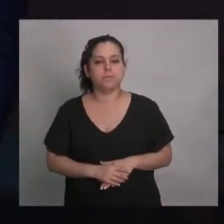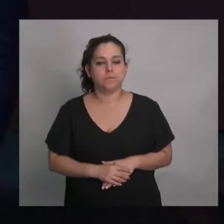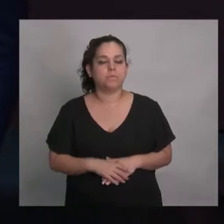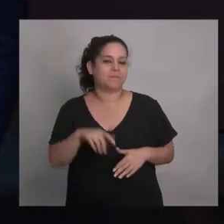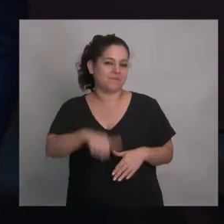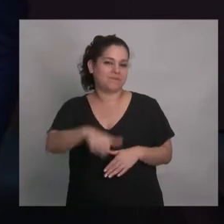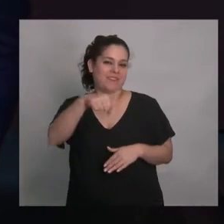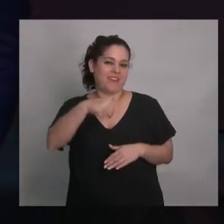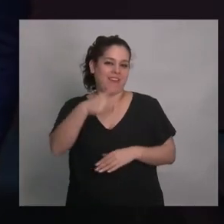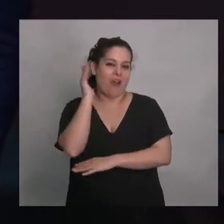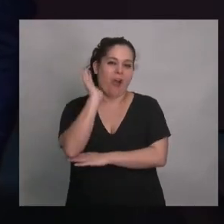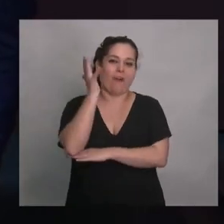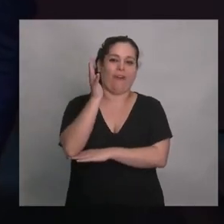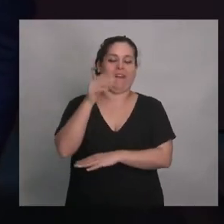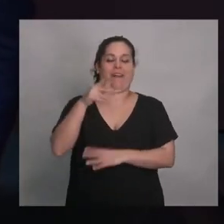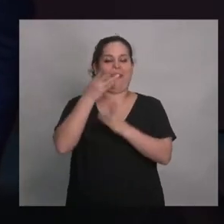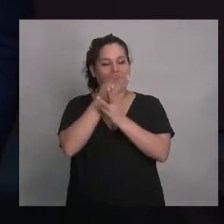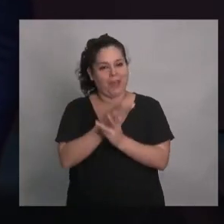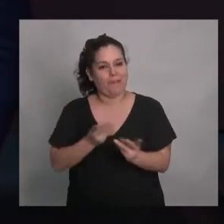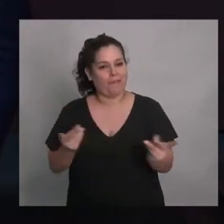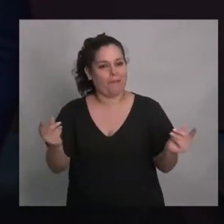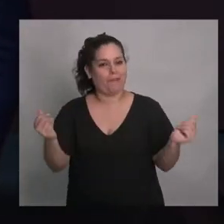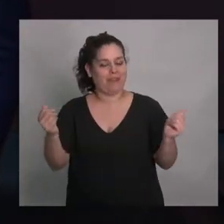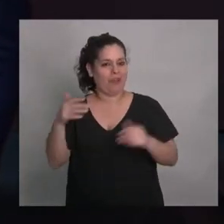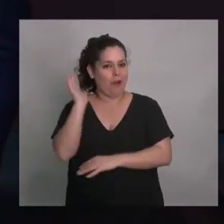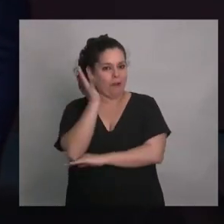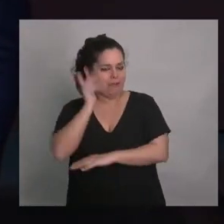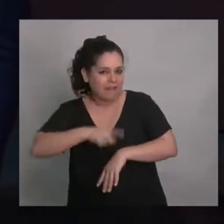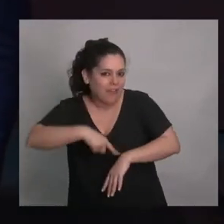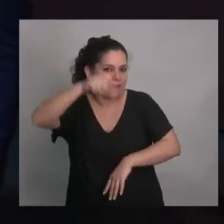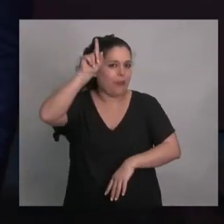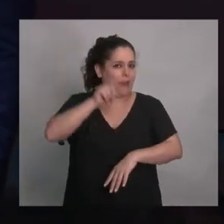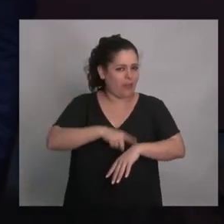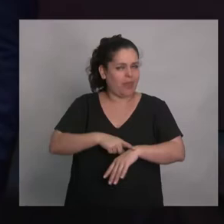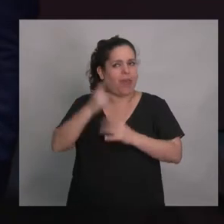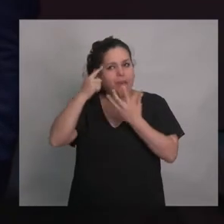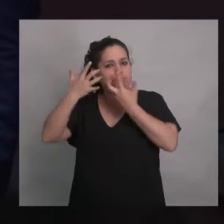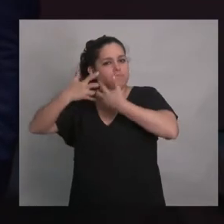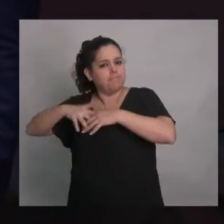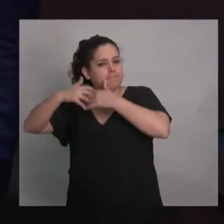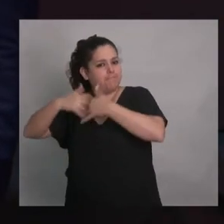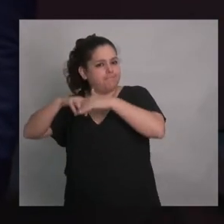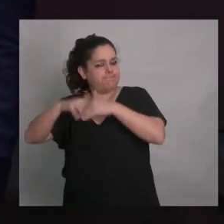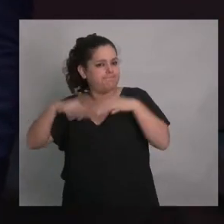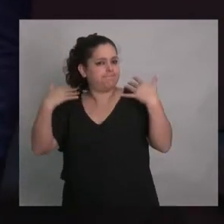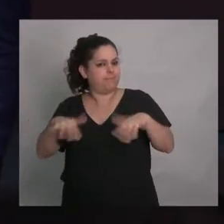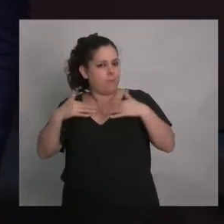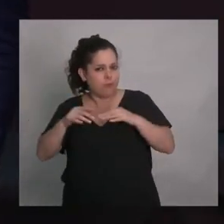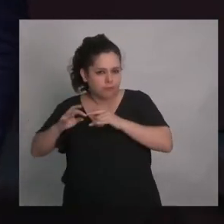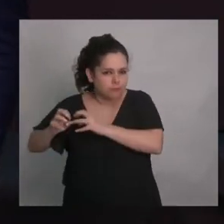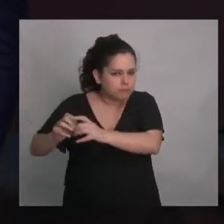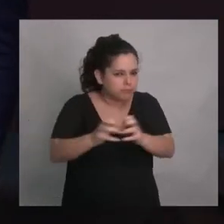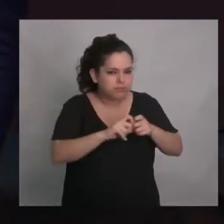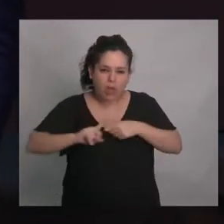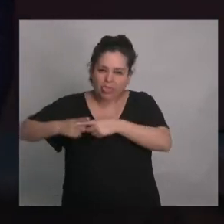el final de esta jornada intensa de reflexión de debate